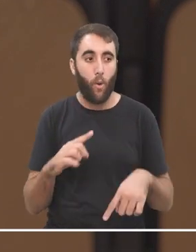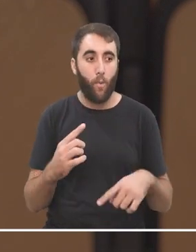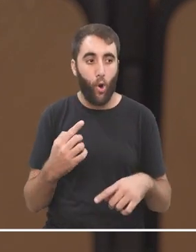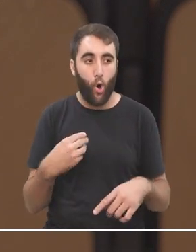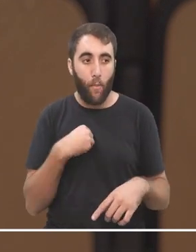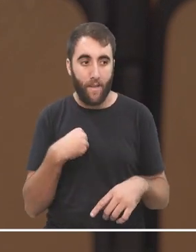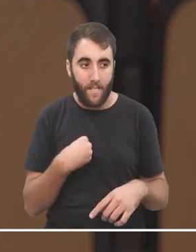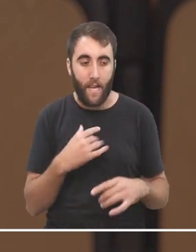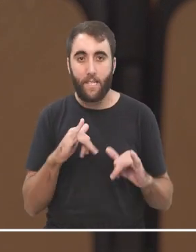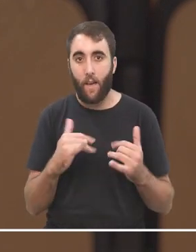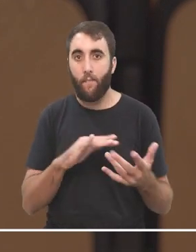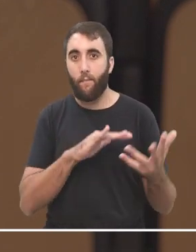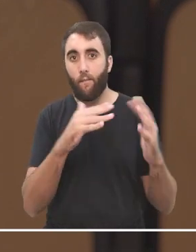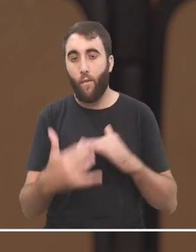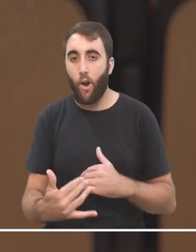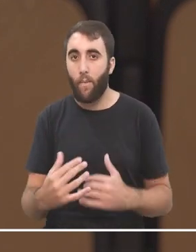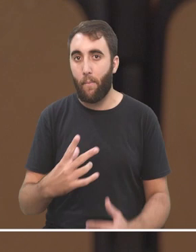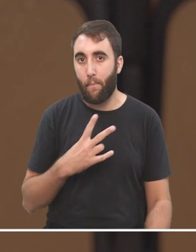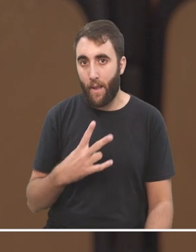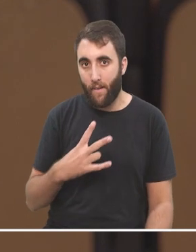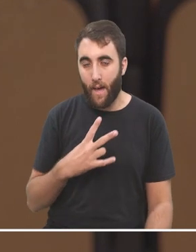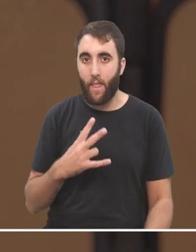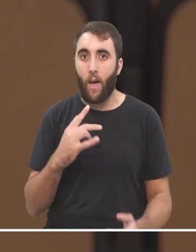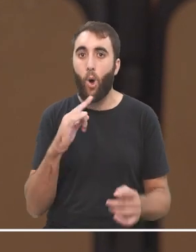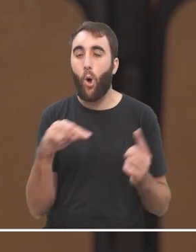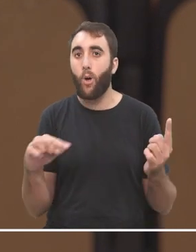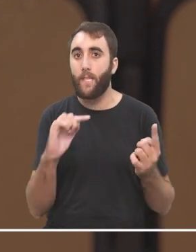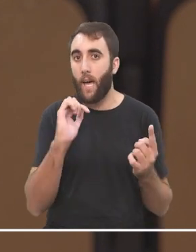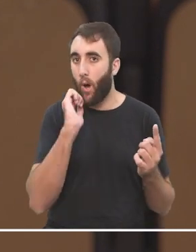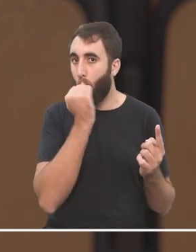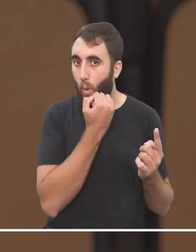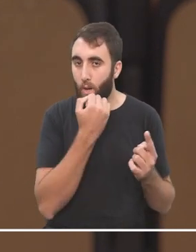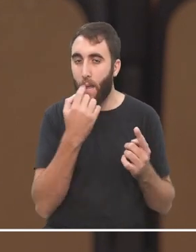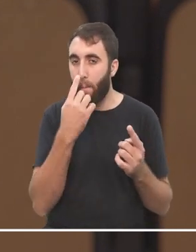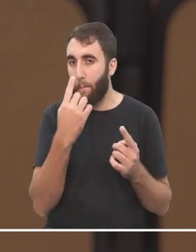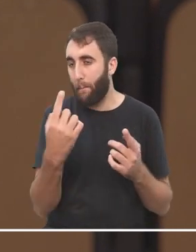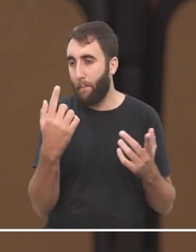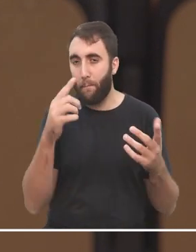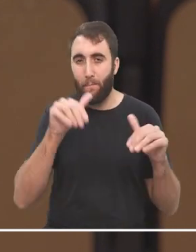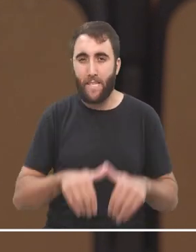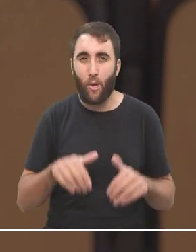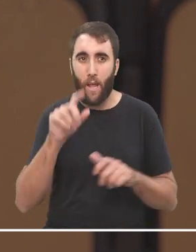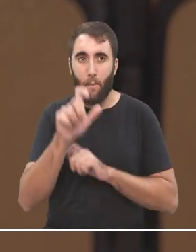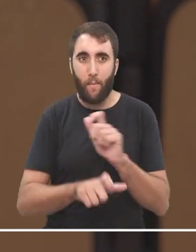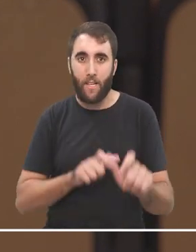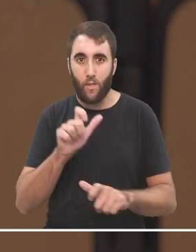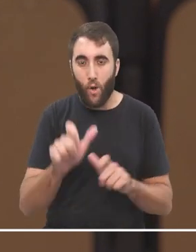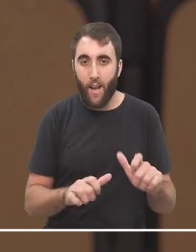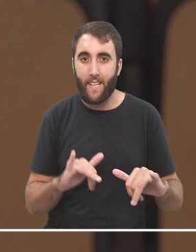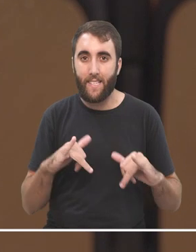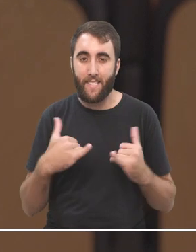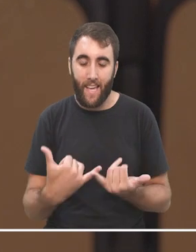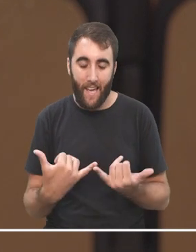de forma íntima, pero también oculta, a miles de personas, a veces a millones de personas,